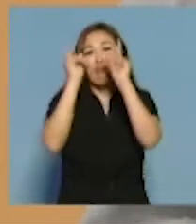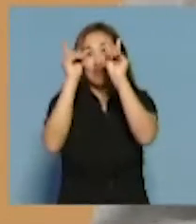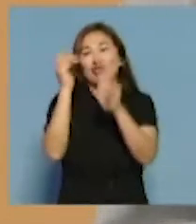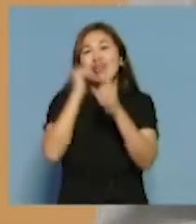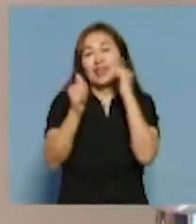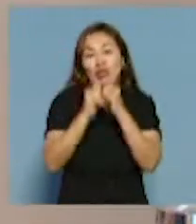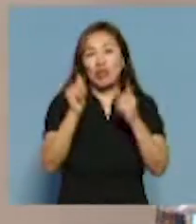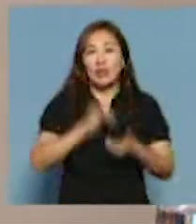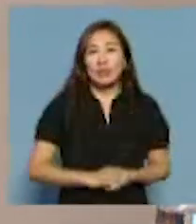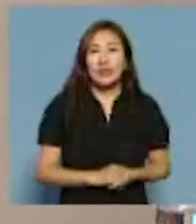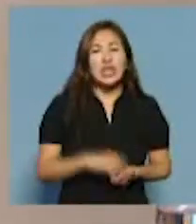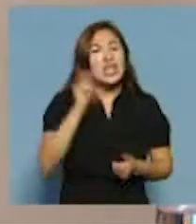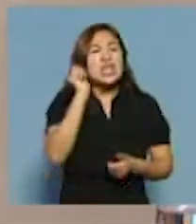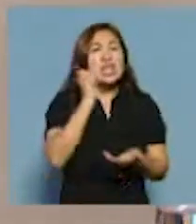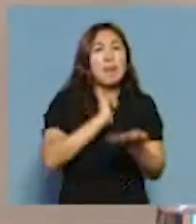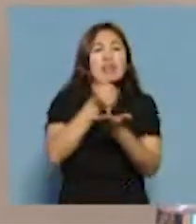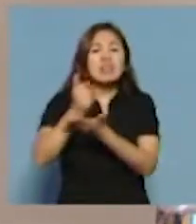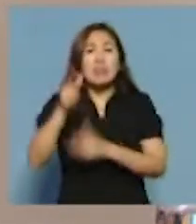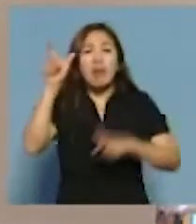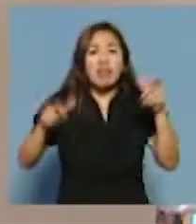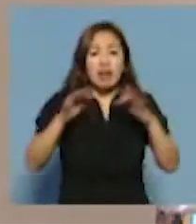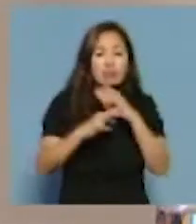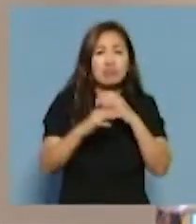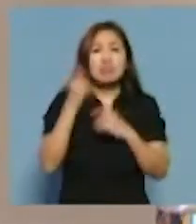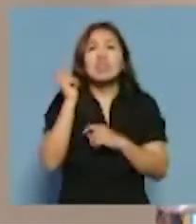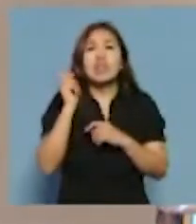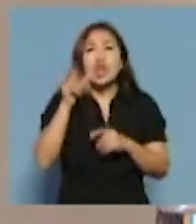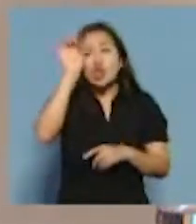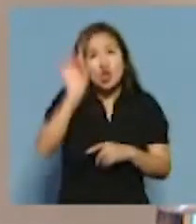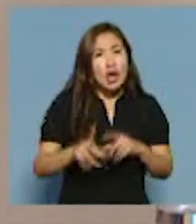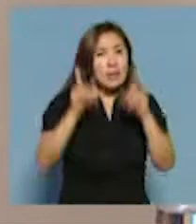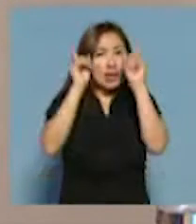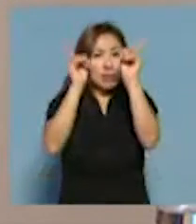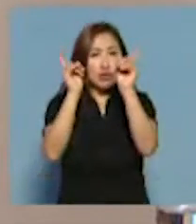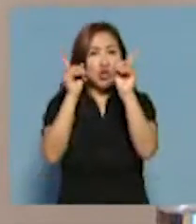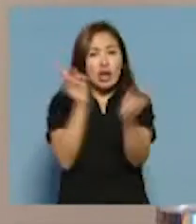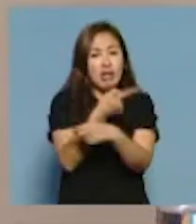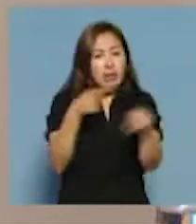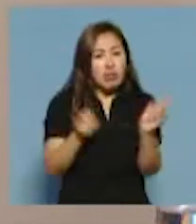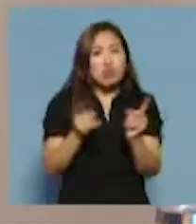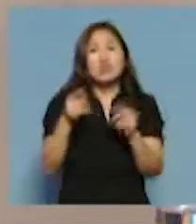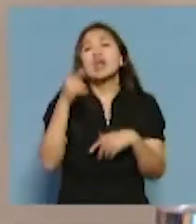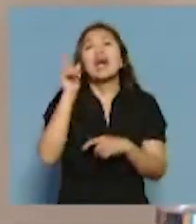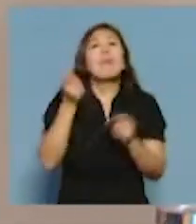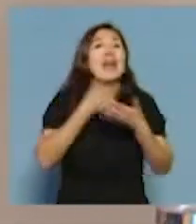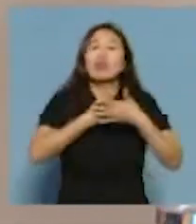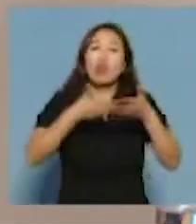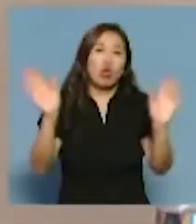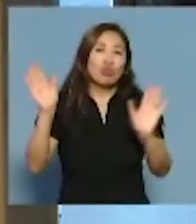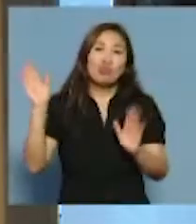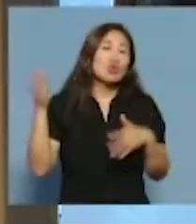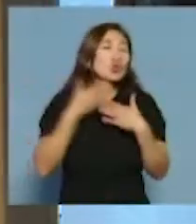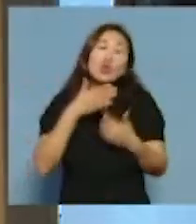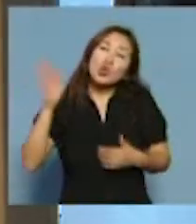historias y está a quienes participan de la caminata de las quenas solamente son profesionales de la música está abierta a cualquier